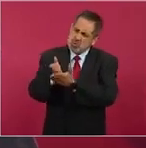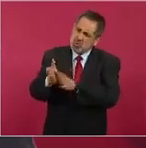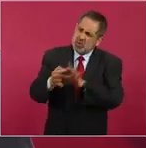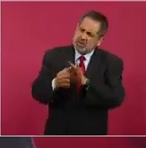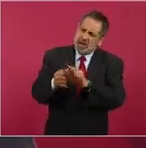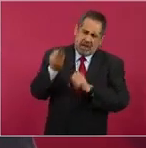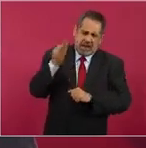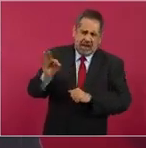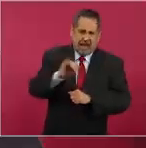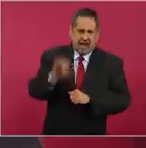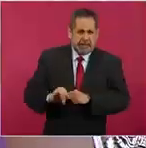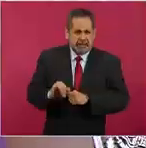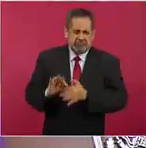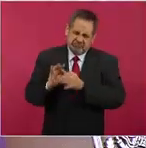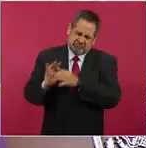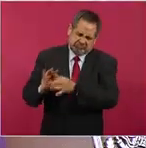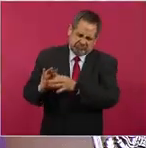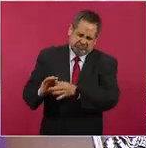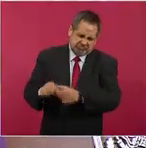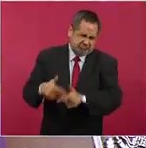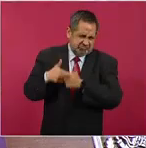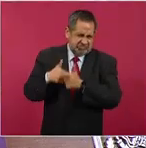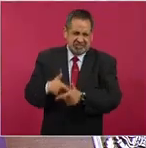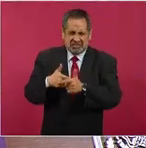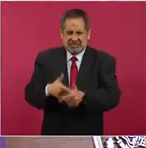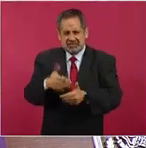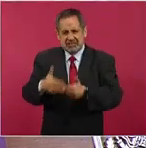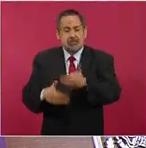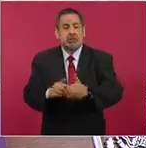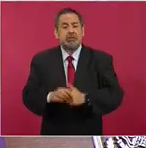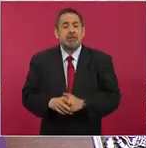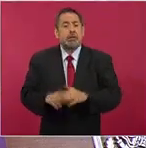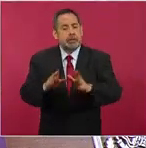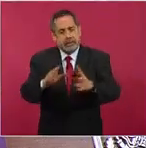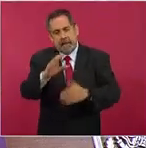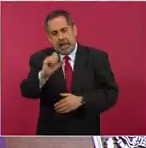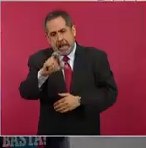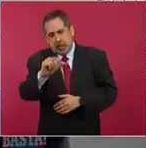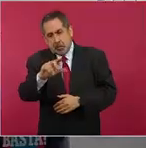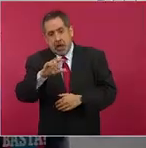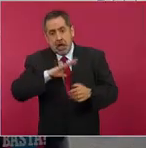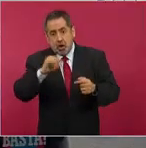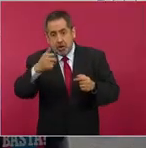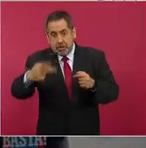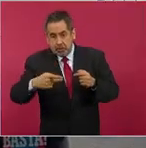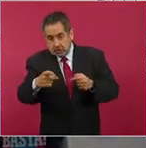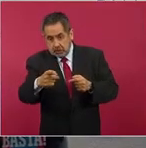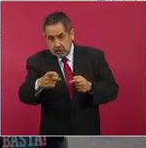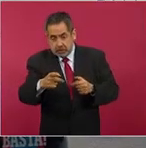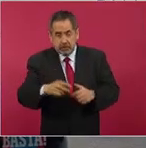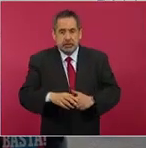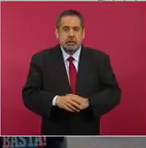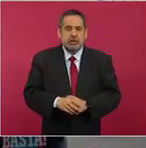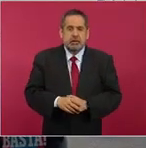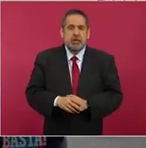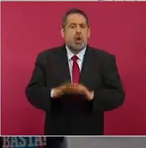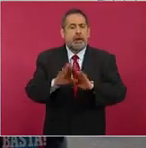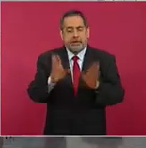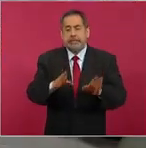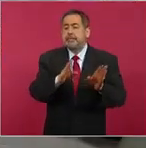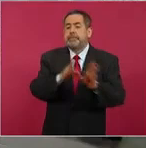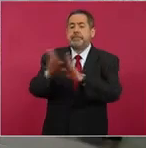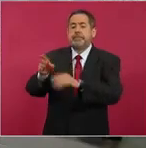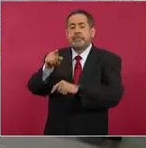Y vamos a seguir adelante. Bueno, Carlos, ¿no tienes otra ahí? Ahora quedamos